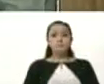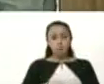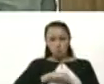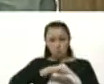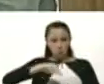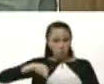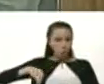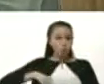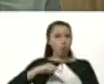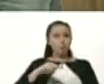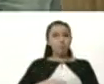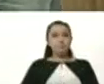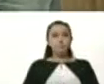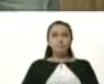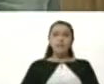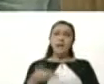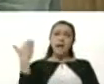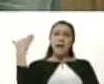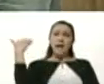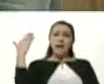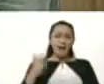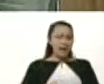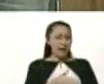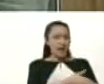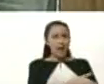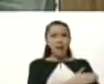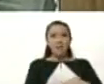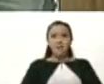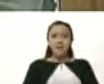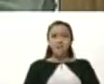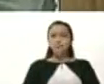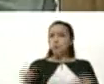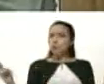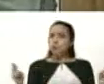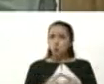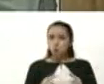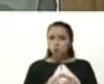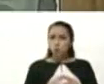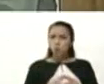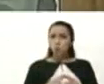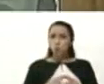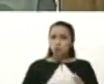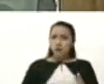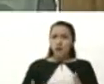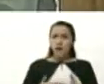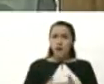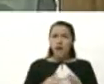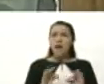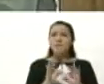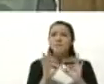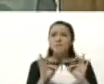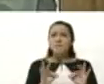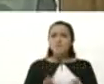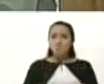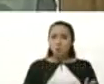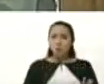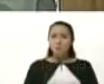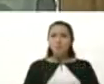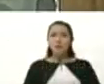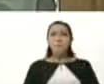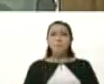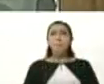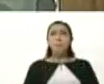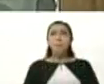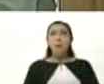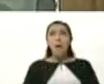porque en aquella oportunidad no se conocía el golpe y estribillo. No se conocía. Era del